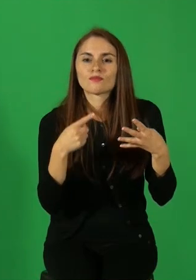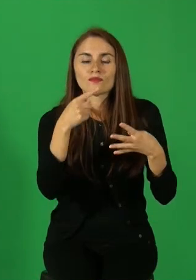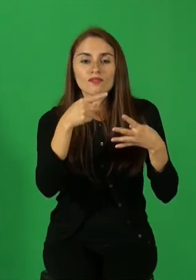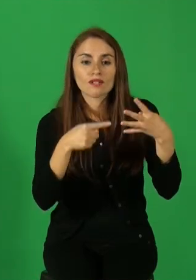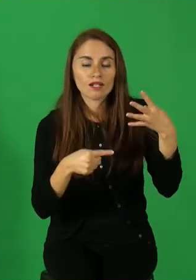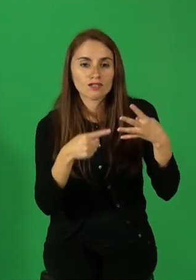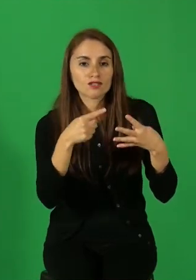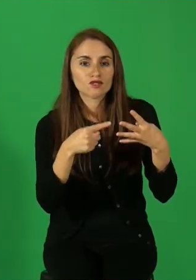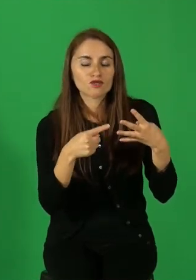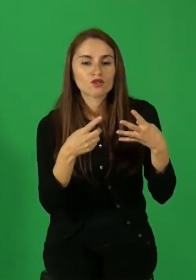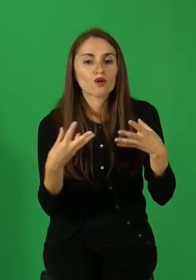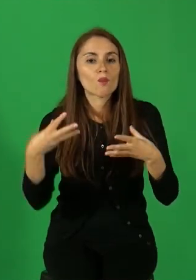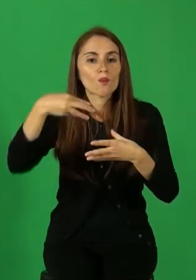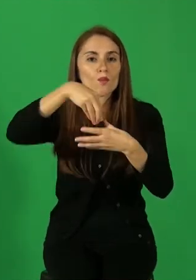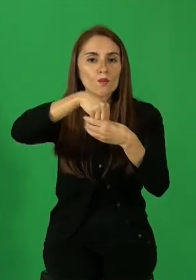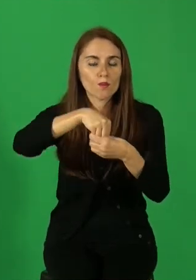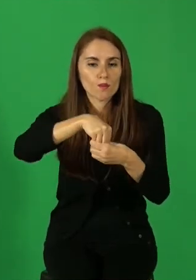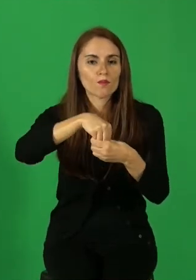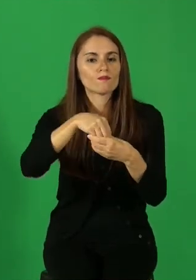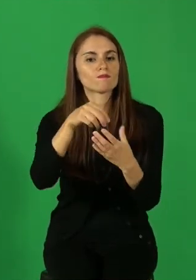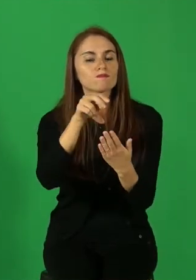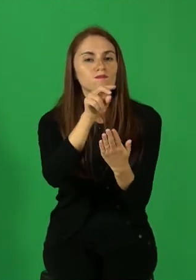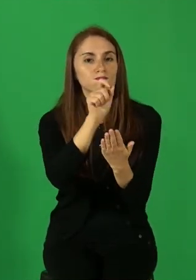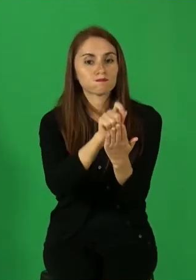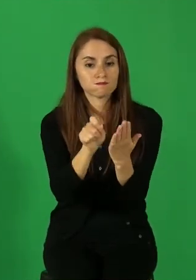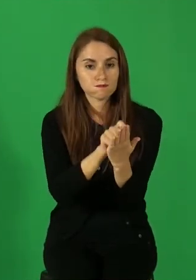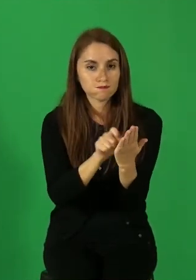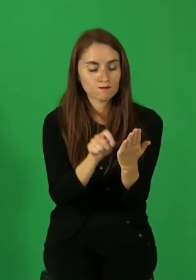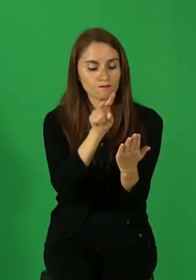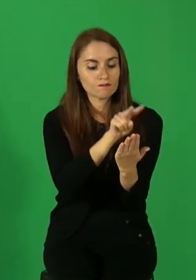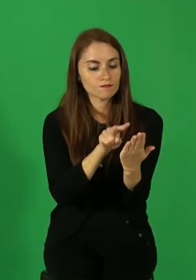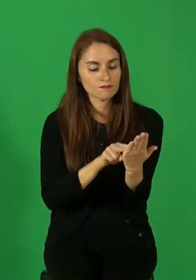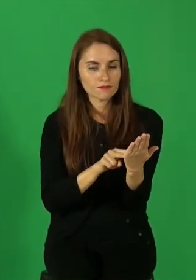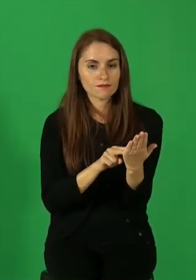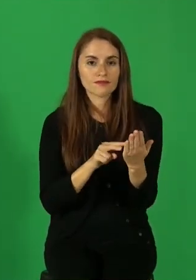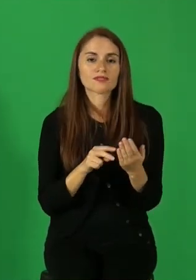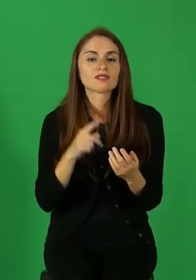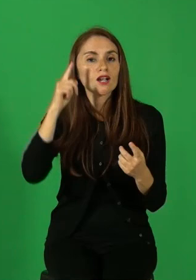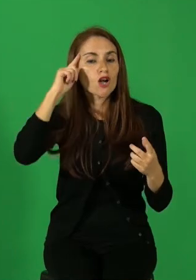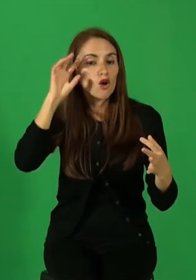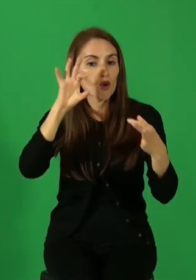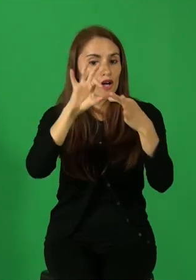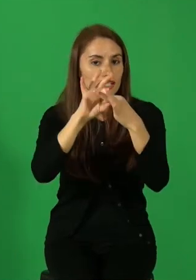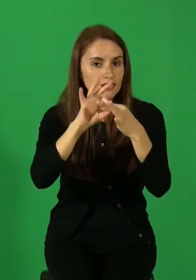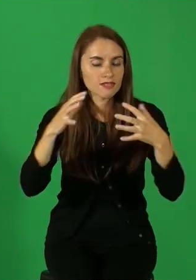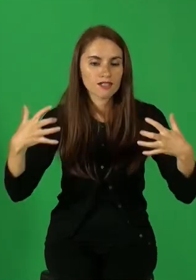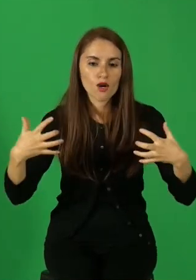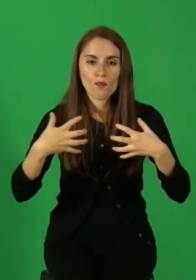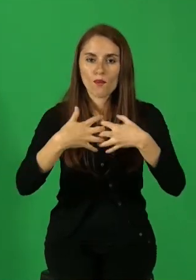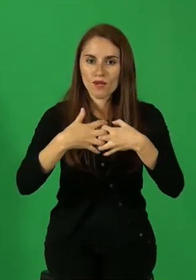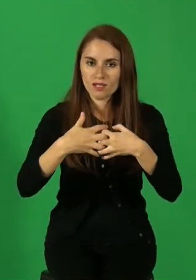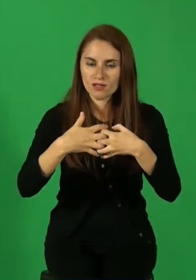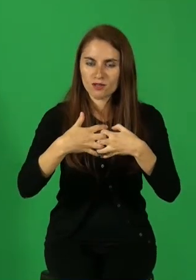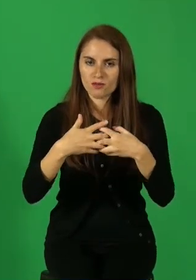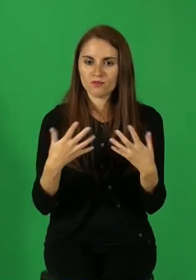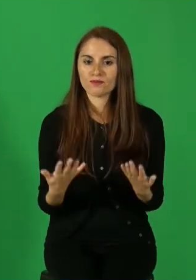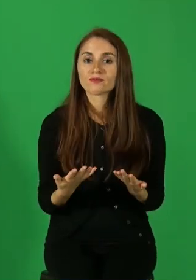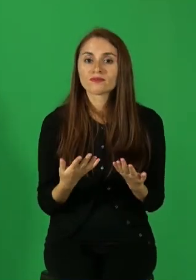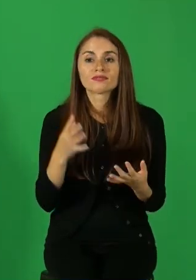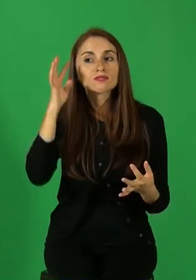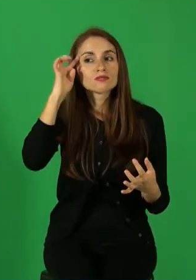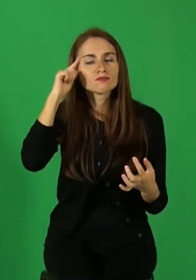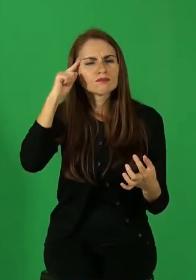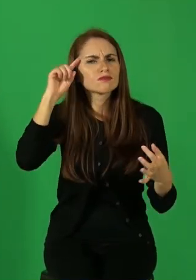que están presentes tanto en la coherencia como en la cohesión. Y dijimos que la